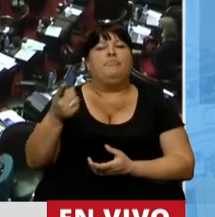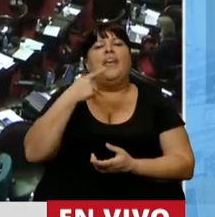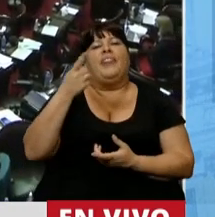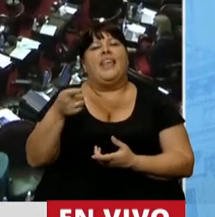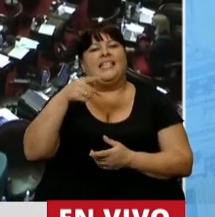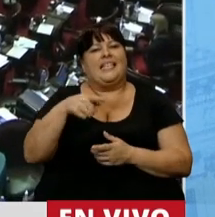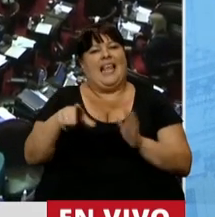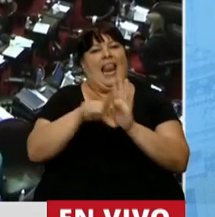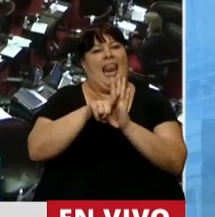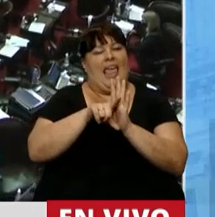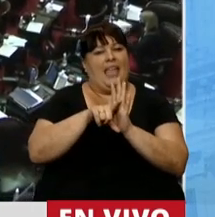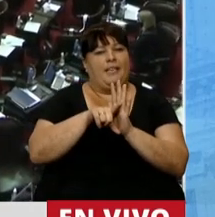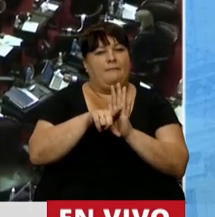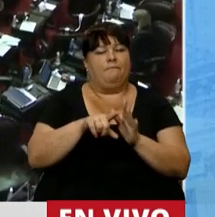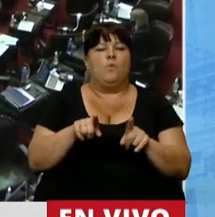argumentaron esa medida,